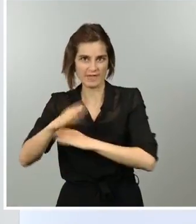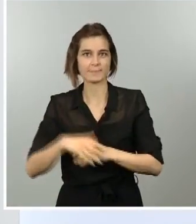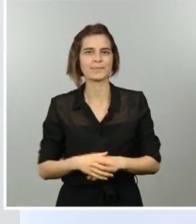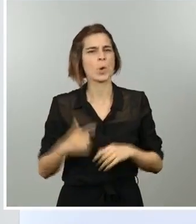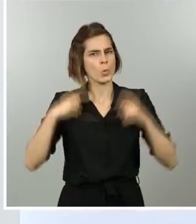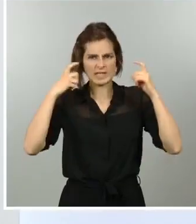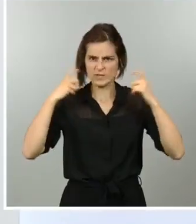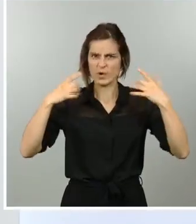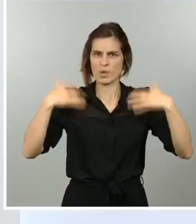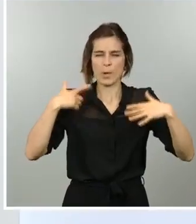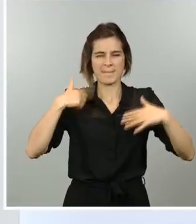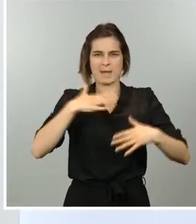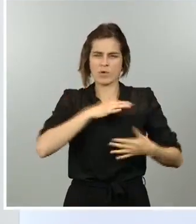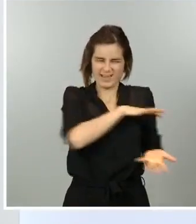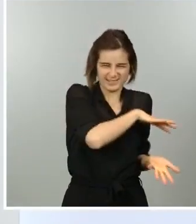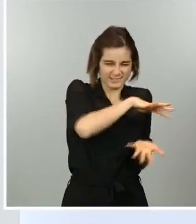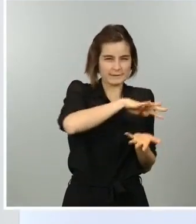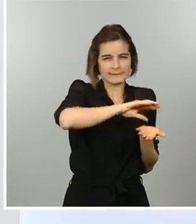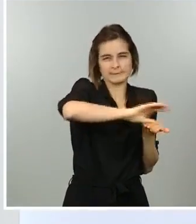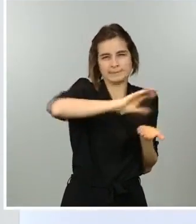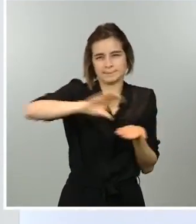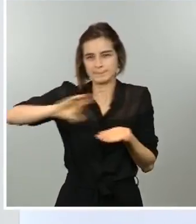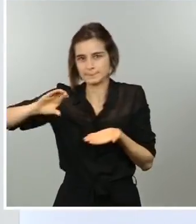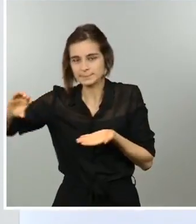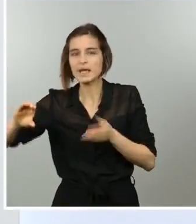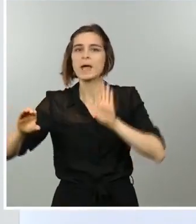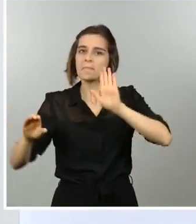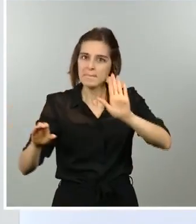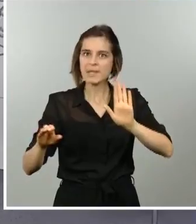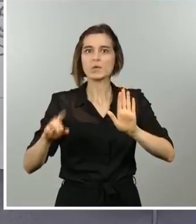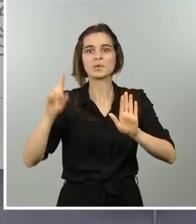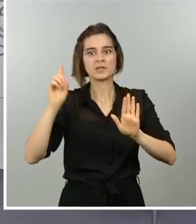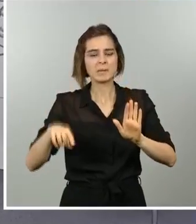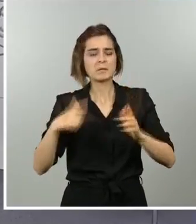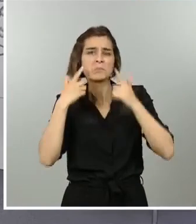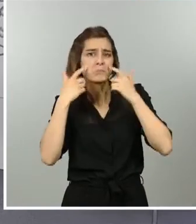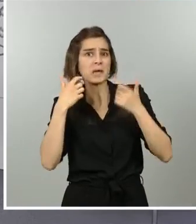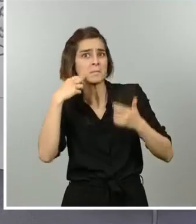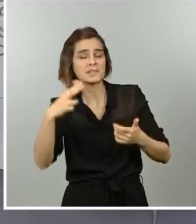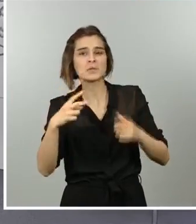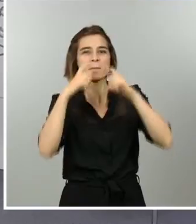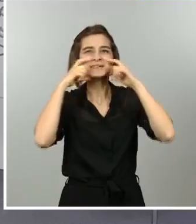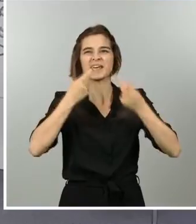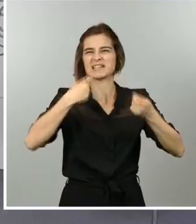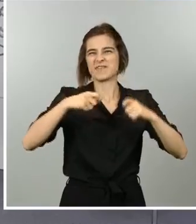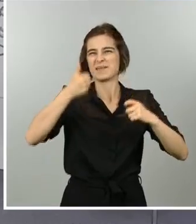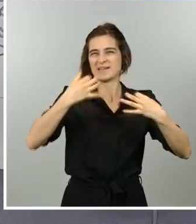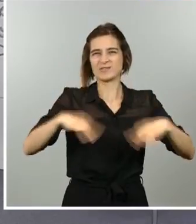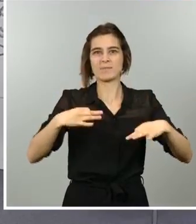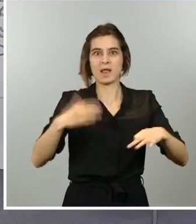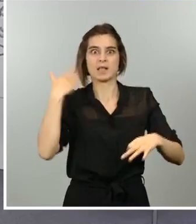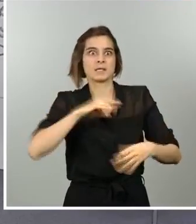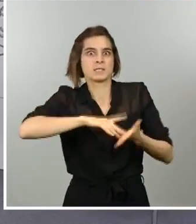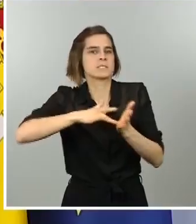han podido también observar, una distribución comercial prácticamente, si no normalizada, normalizándose de mascarillas, y aquellas personas que desean adquirirlas, bien